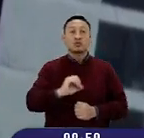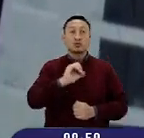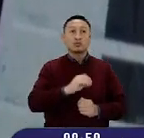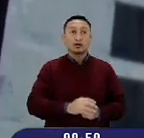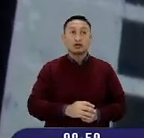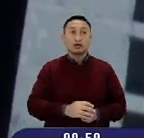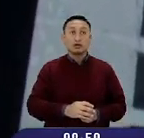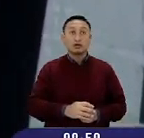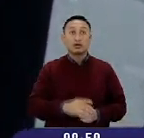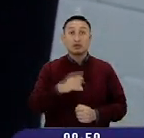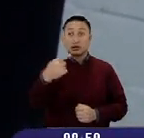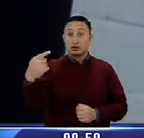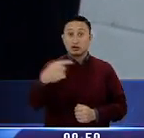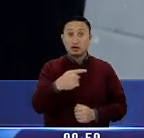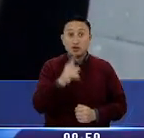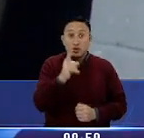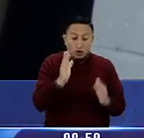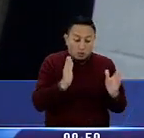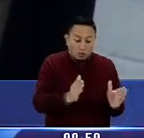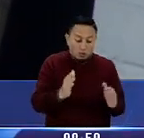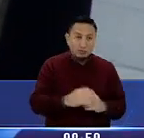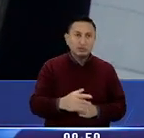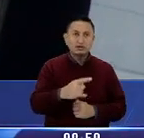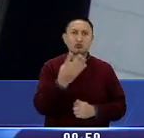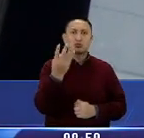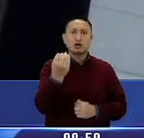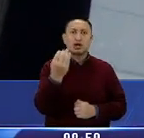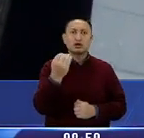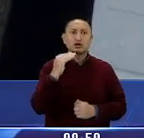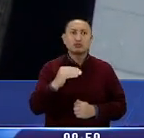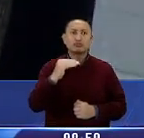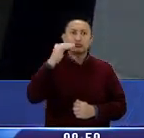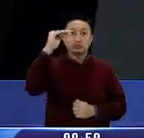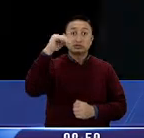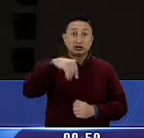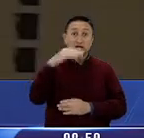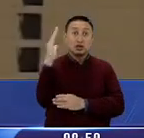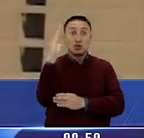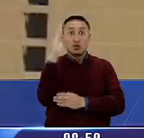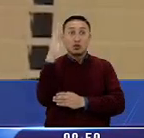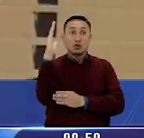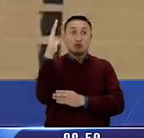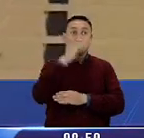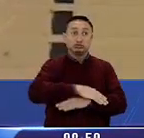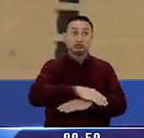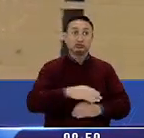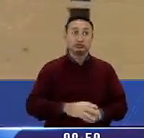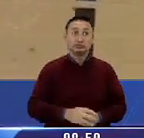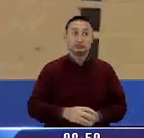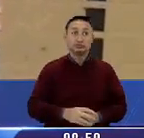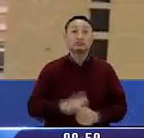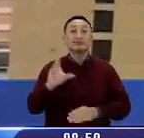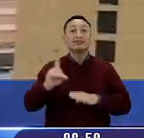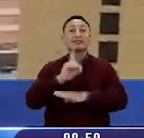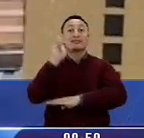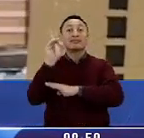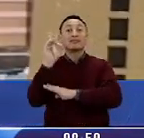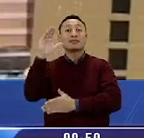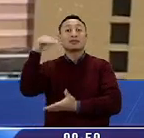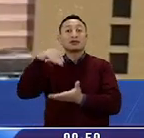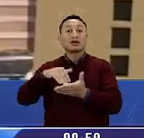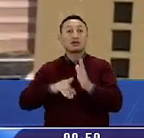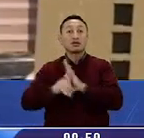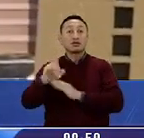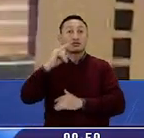mantiene separada del edificio de 14 pisos en peligro de colapsar. Ella es la directora de un centro de